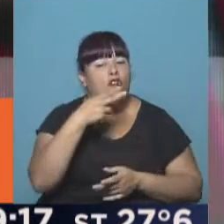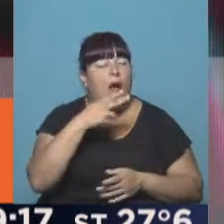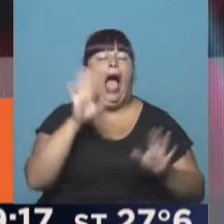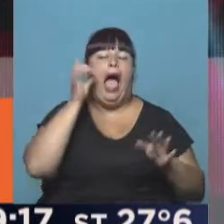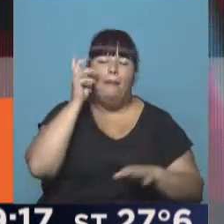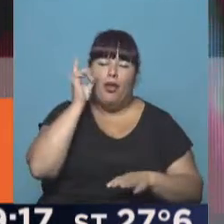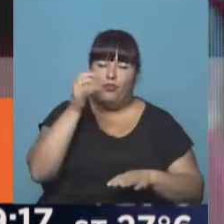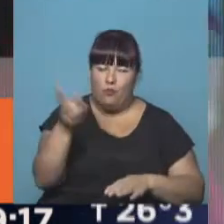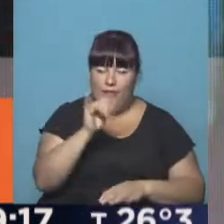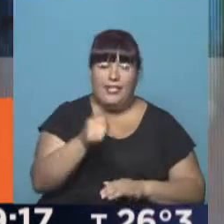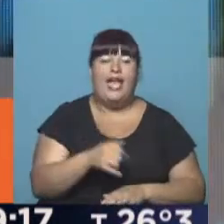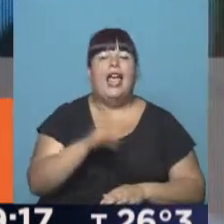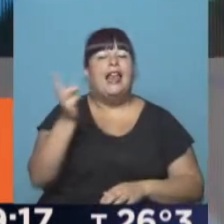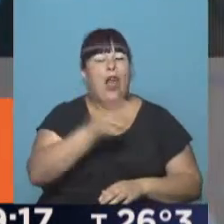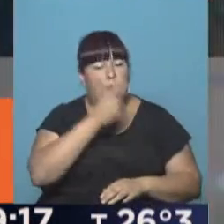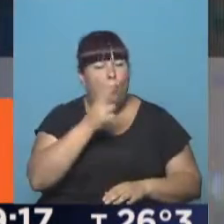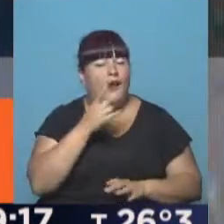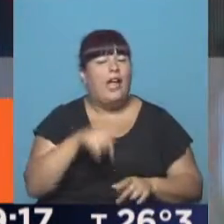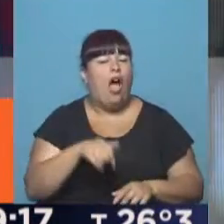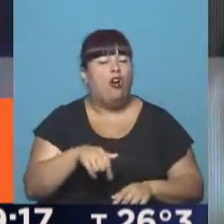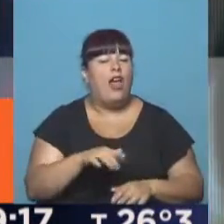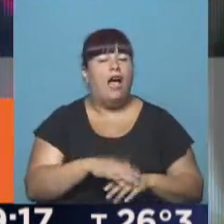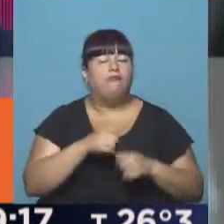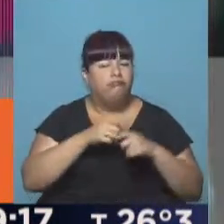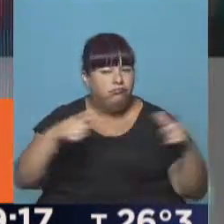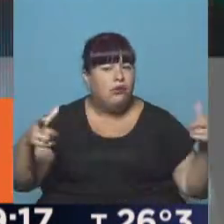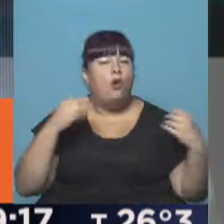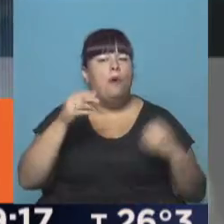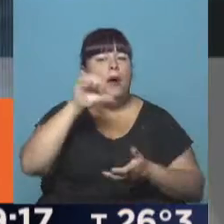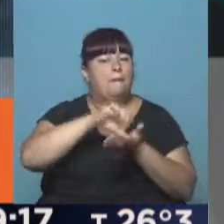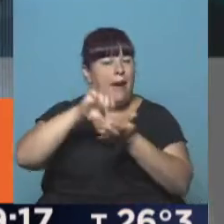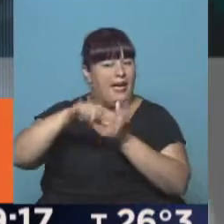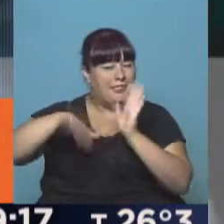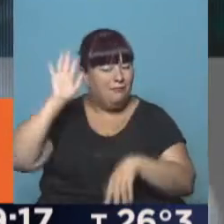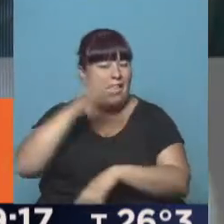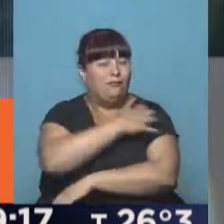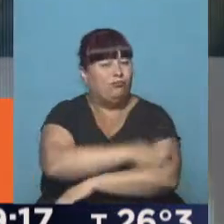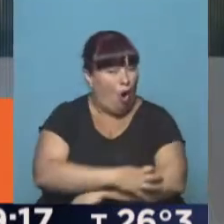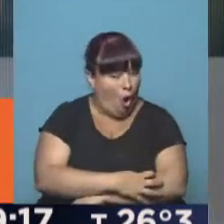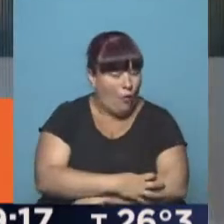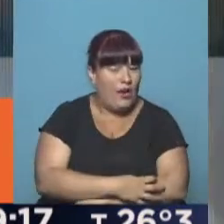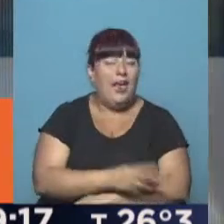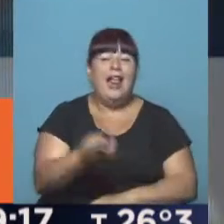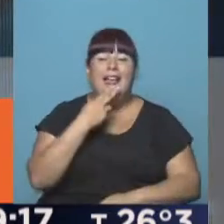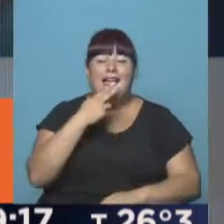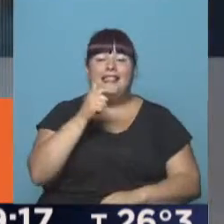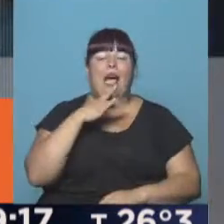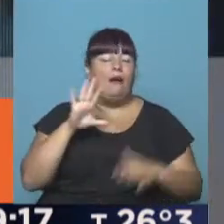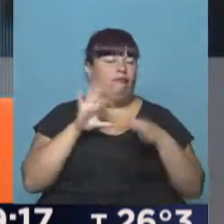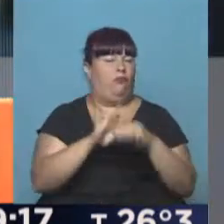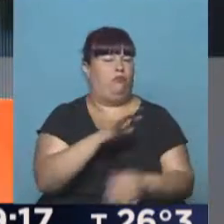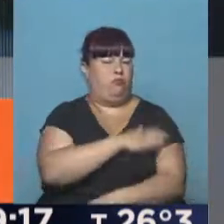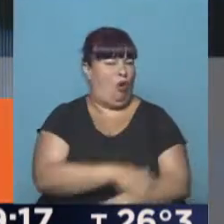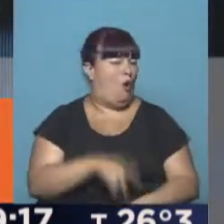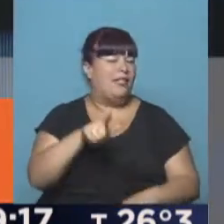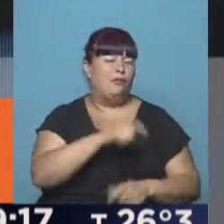consumidores. Muertes, perdón. Sí. Exacto. La mortalidad se encuentra en aumento porque en muchos países, especialmente los más pobres, el tabaco se relaciona a la pobreza